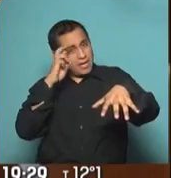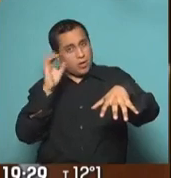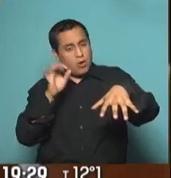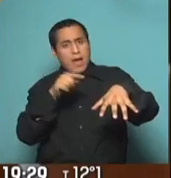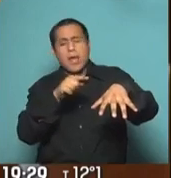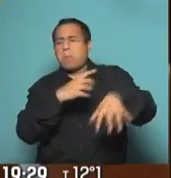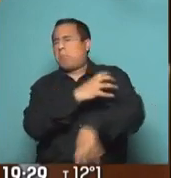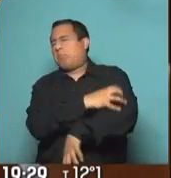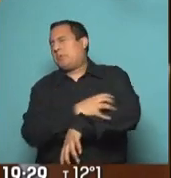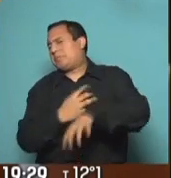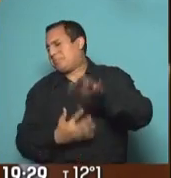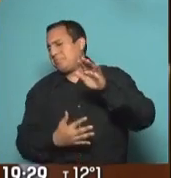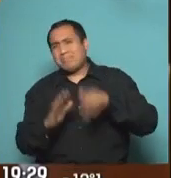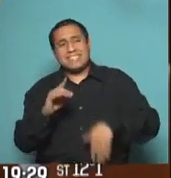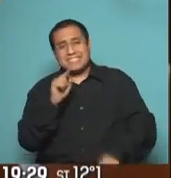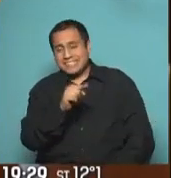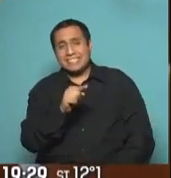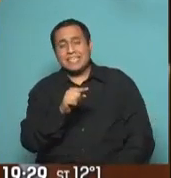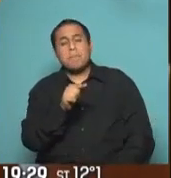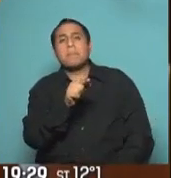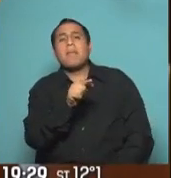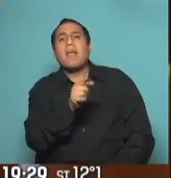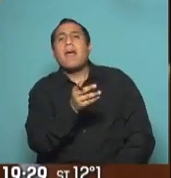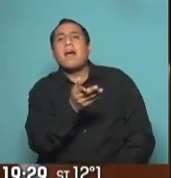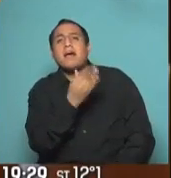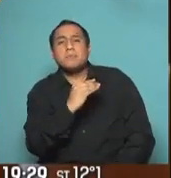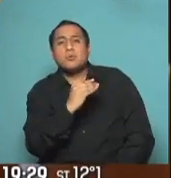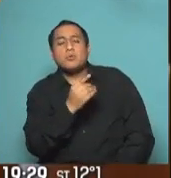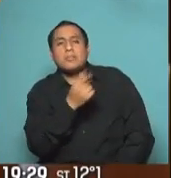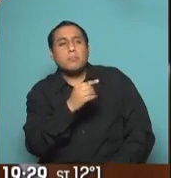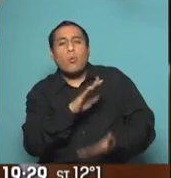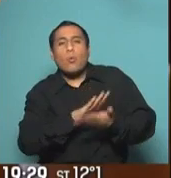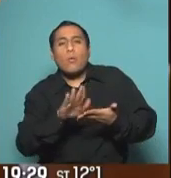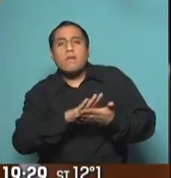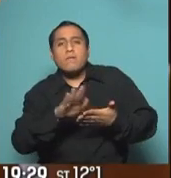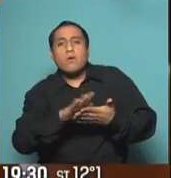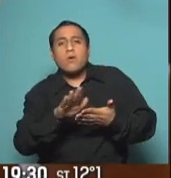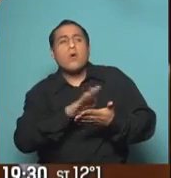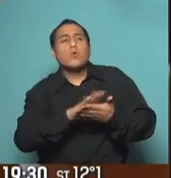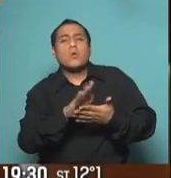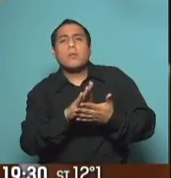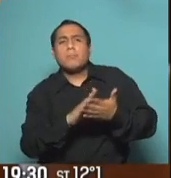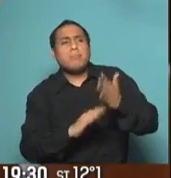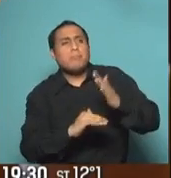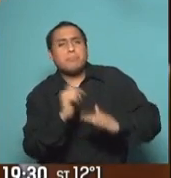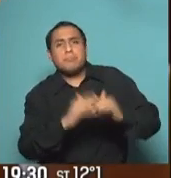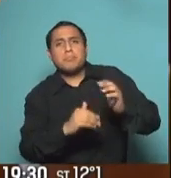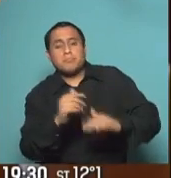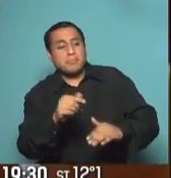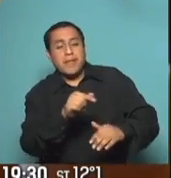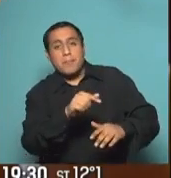donde no hace mucho tiempo también sin a uno se hizo una obra hídrica en la cual no hay